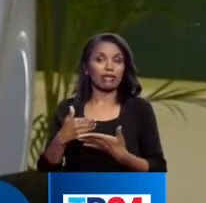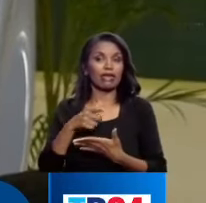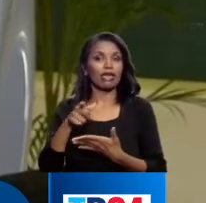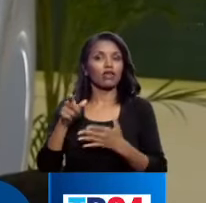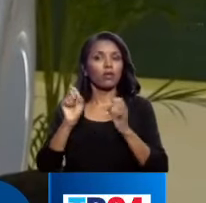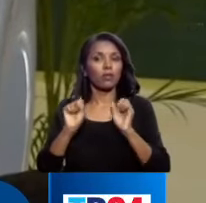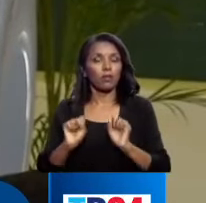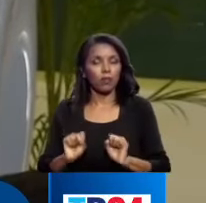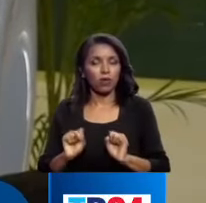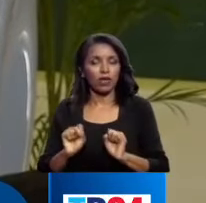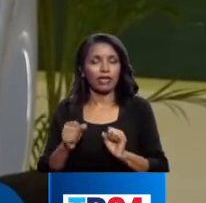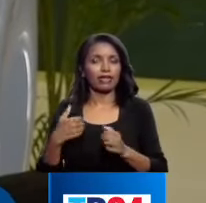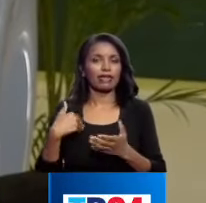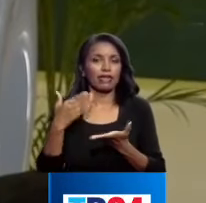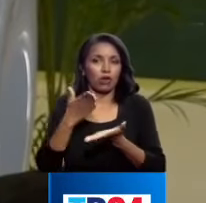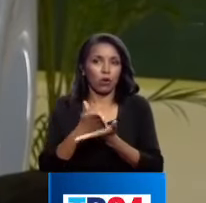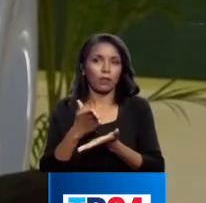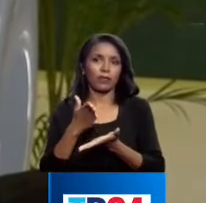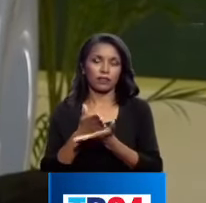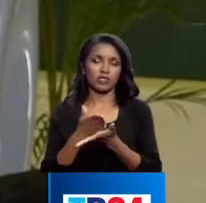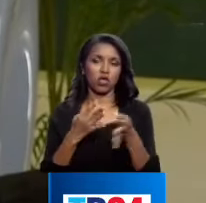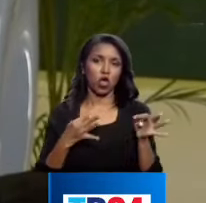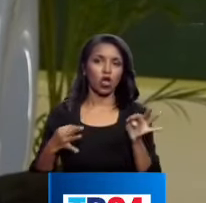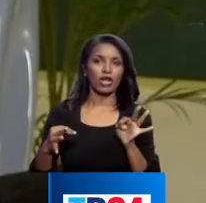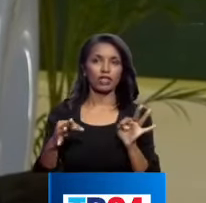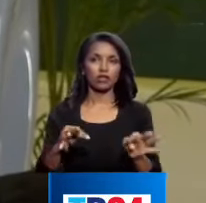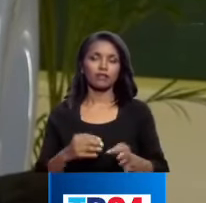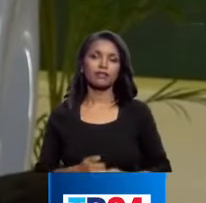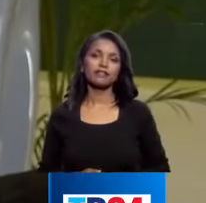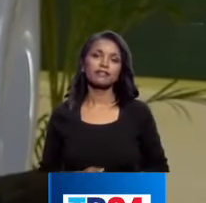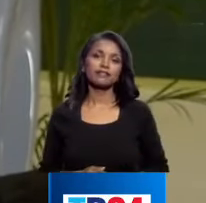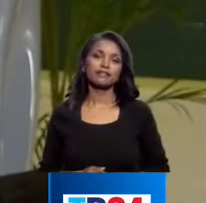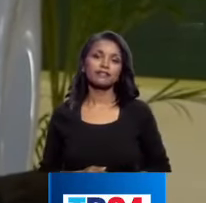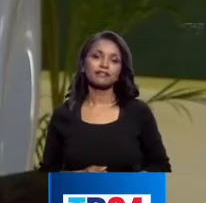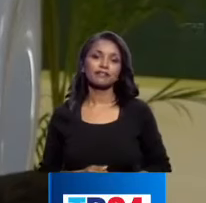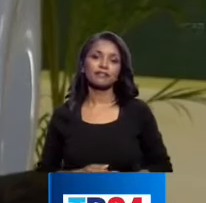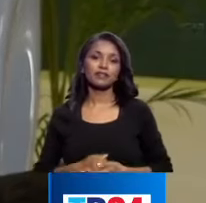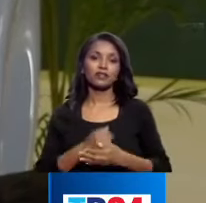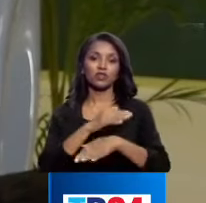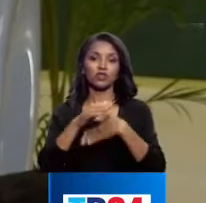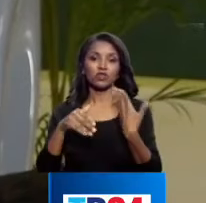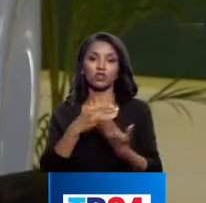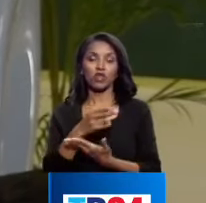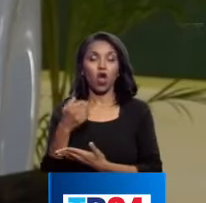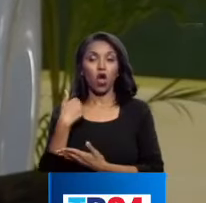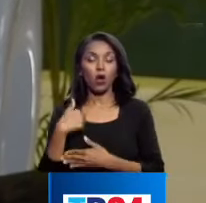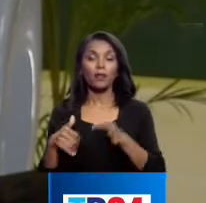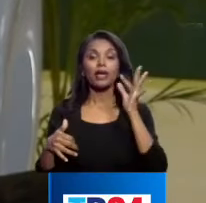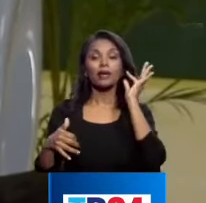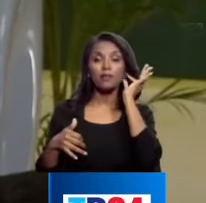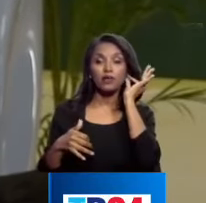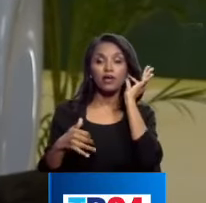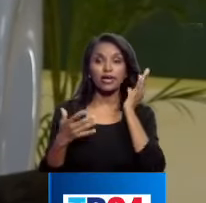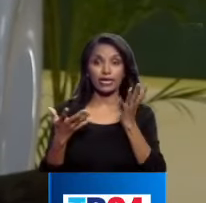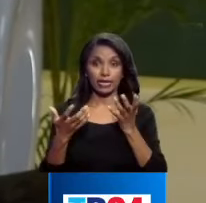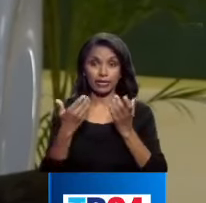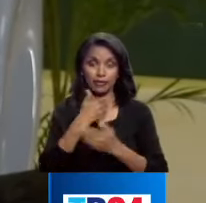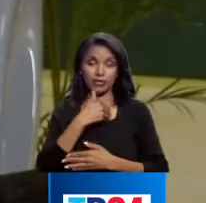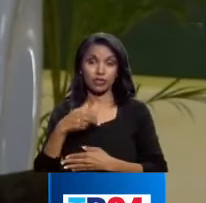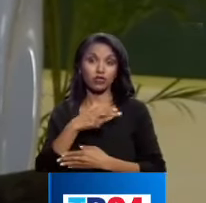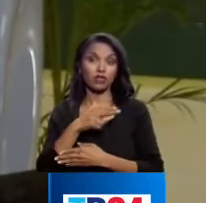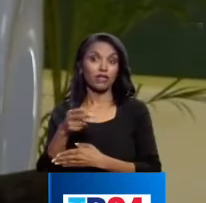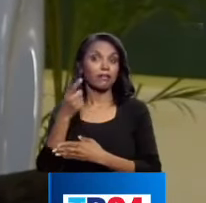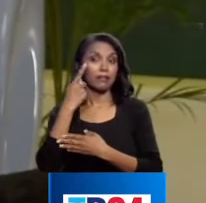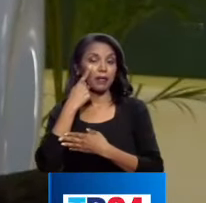presidenta de la República. Señores candidatos y candidatas, el país entero será